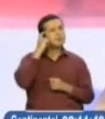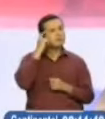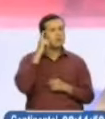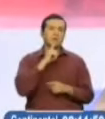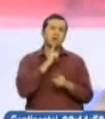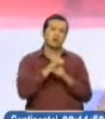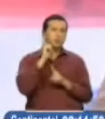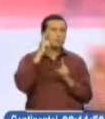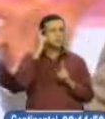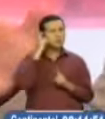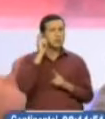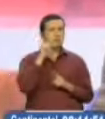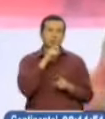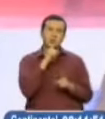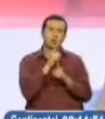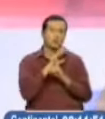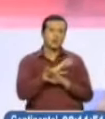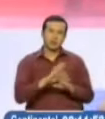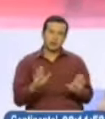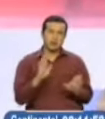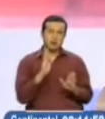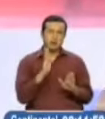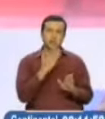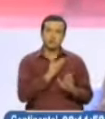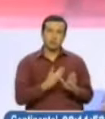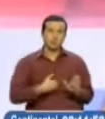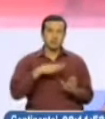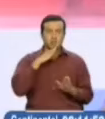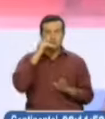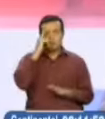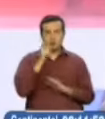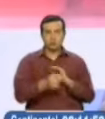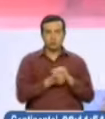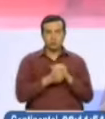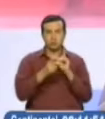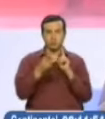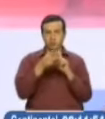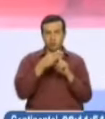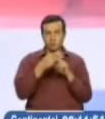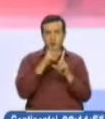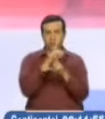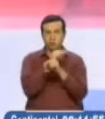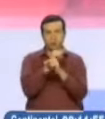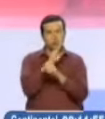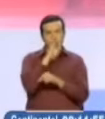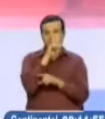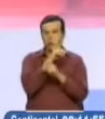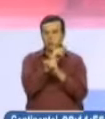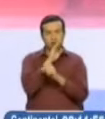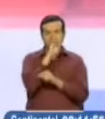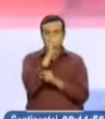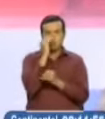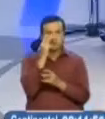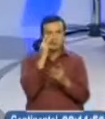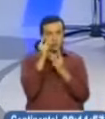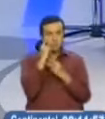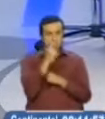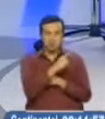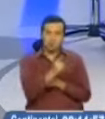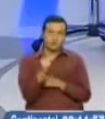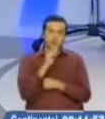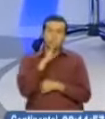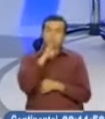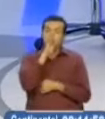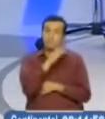sí, quizás se va a retirar a los cuarteles de invierno Correa, pero va a seguir conectado por Twitter o algo así. Es decir, hay que ver que al final